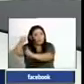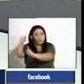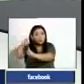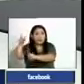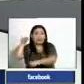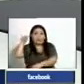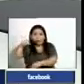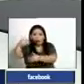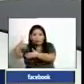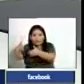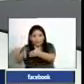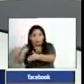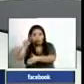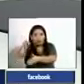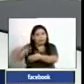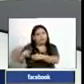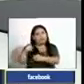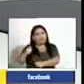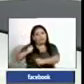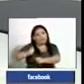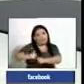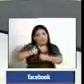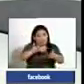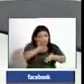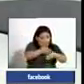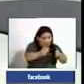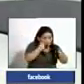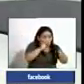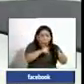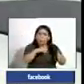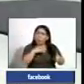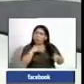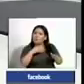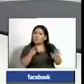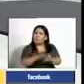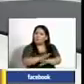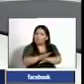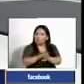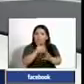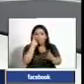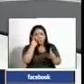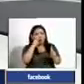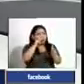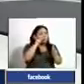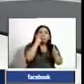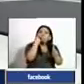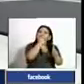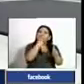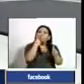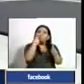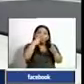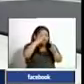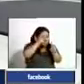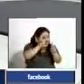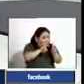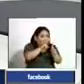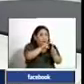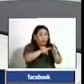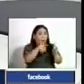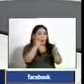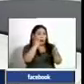médico militar estaba resguardado en cuarentena y aunque no presentaba síntomas le hicieron el hisopado, la prueba para verificar si